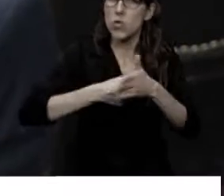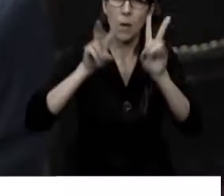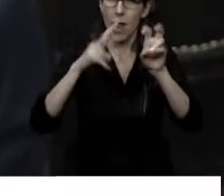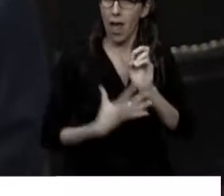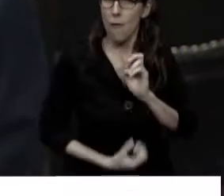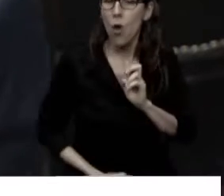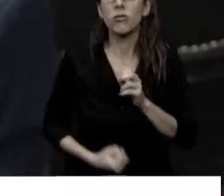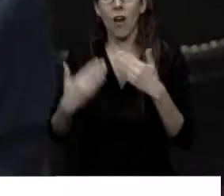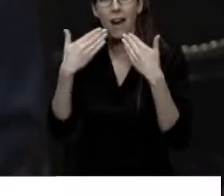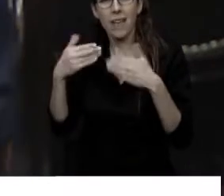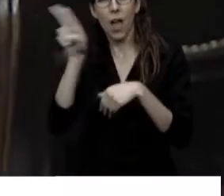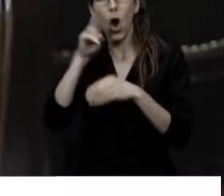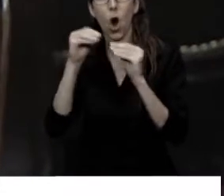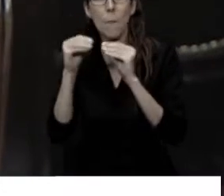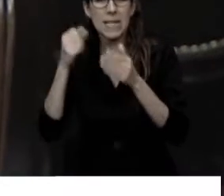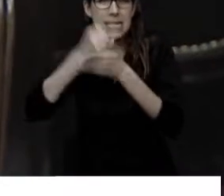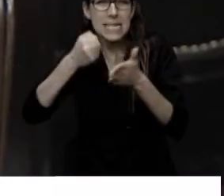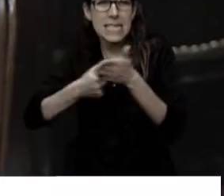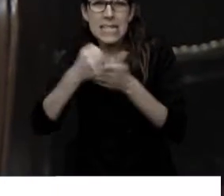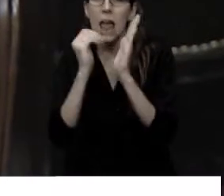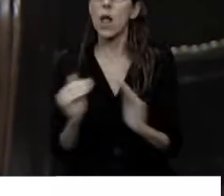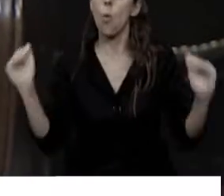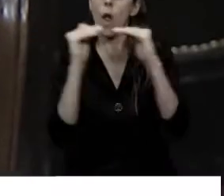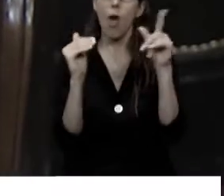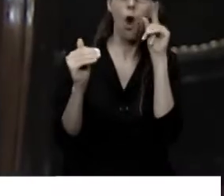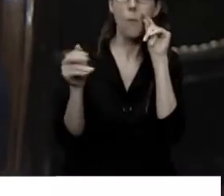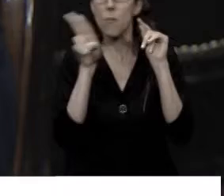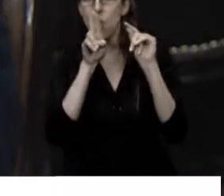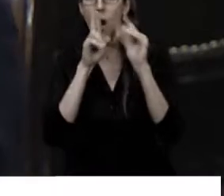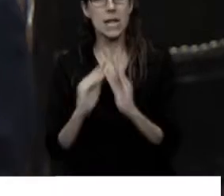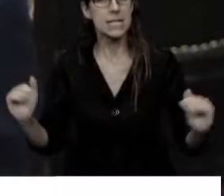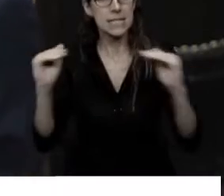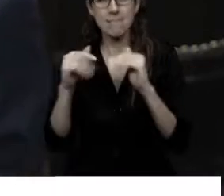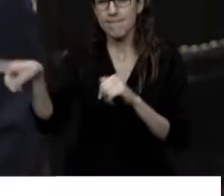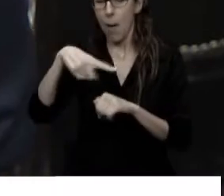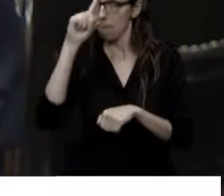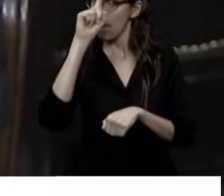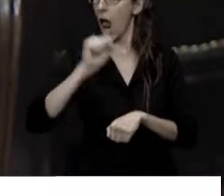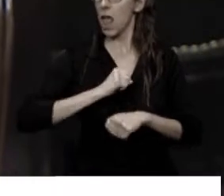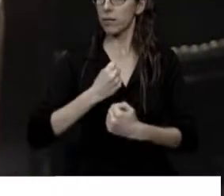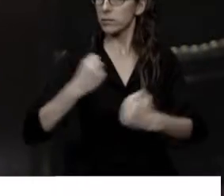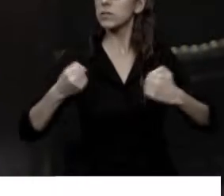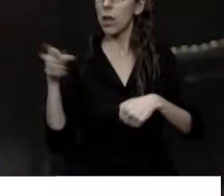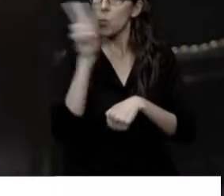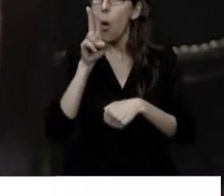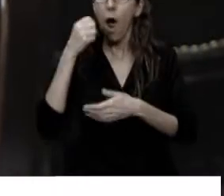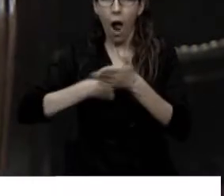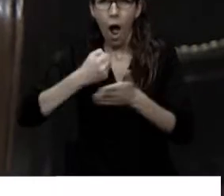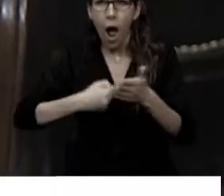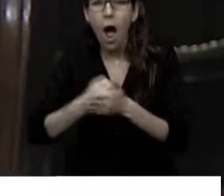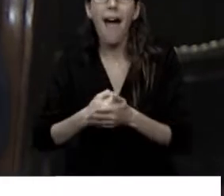igualdad entre el hombre y la mujer, con valientes luchadoras que hoy se mezclan, presidente, entre